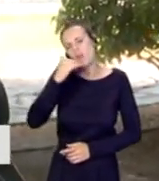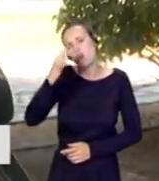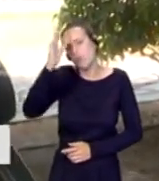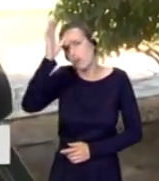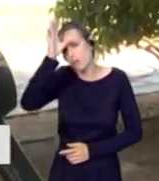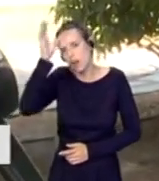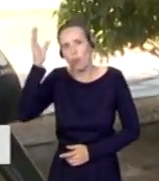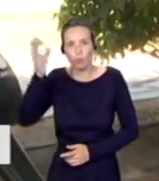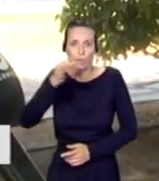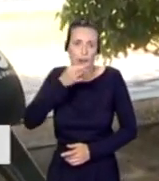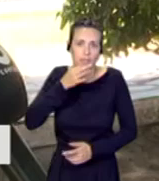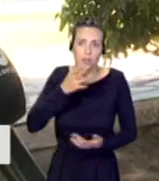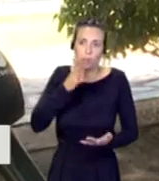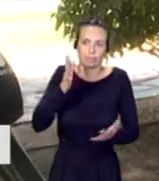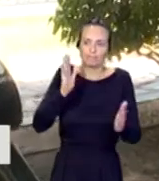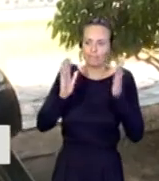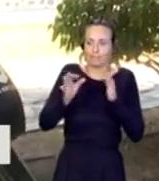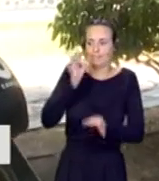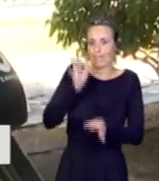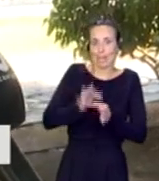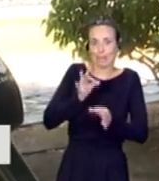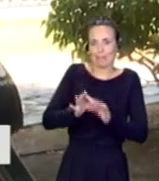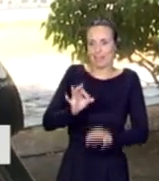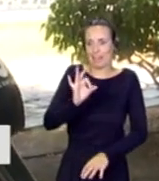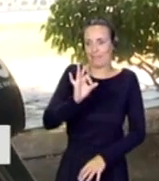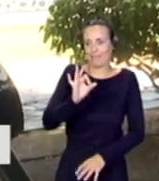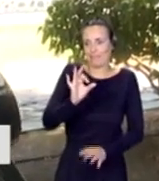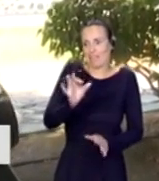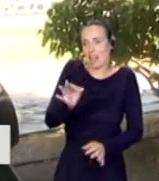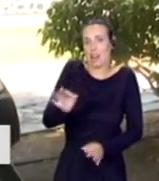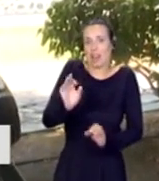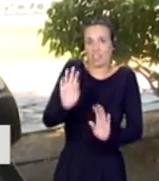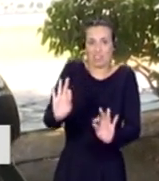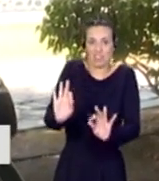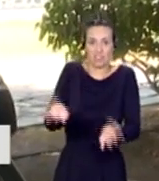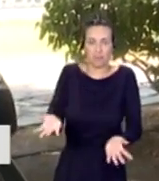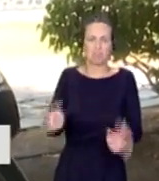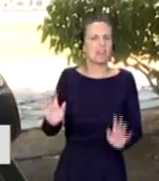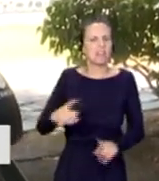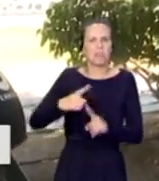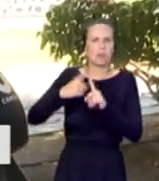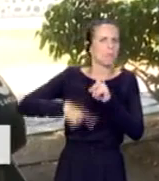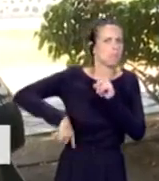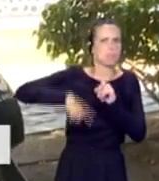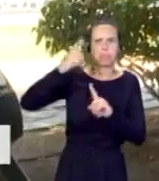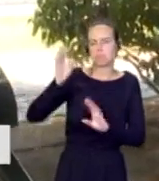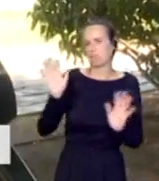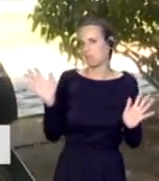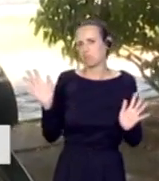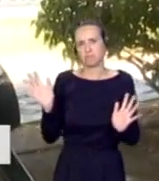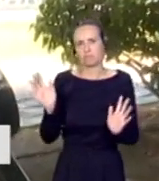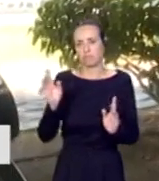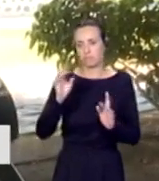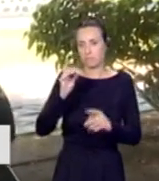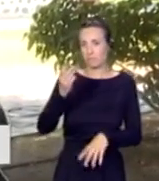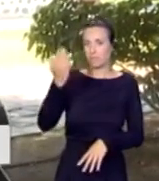es septiembre y estamos en La Gomera. Pero no, en principio no se prevé altas temperaturas. Tuvimos un año, como dije antes,